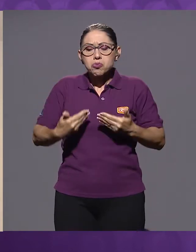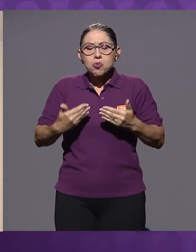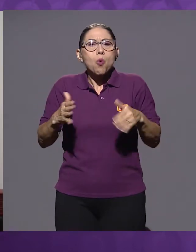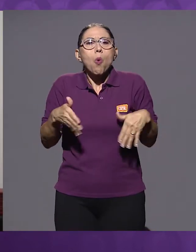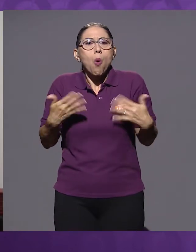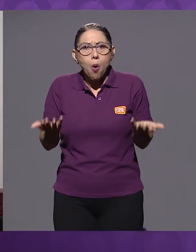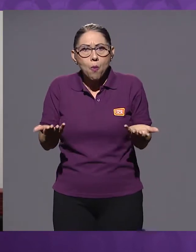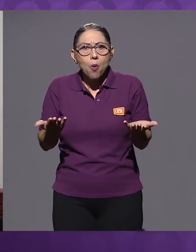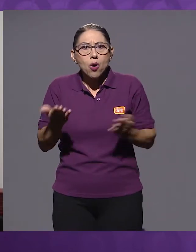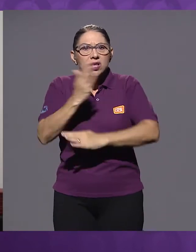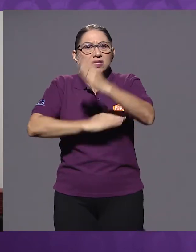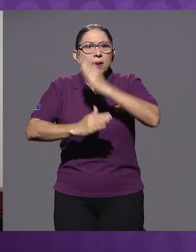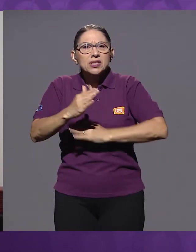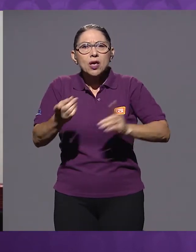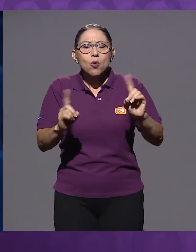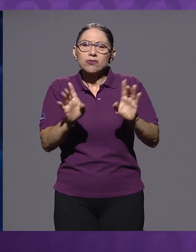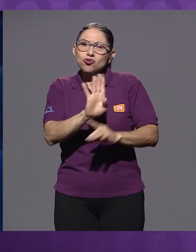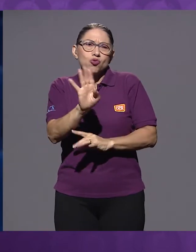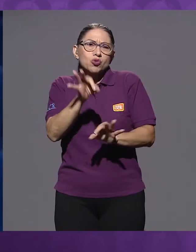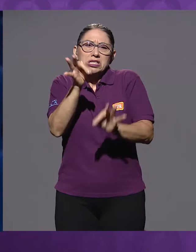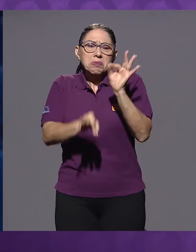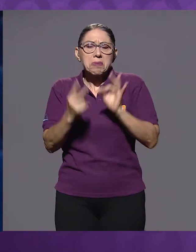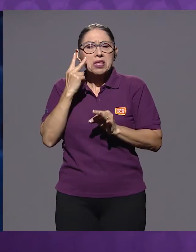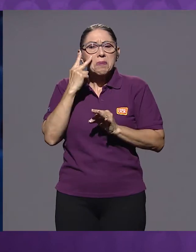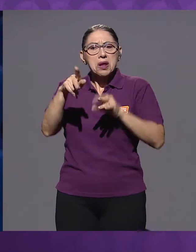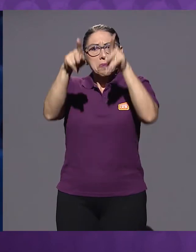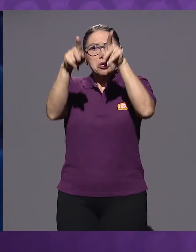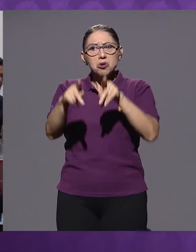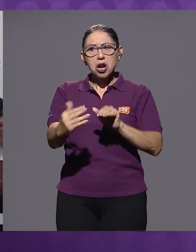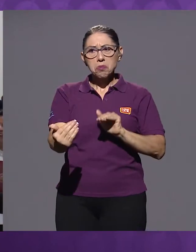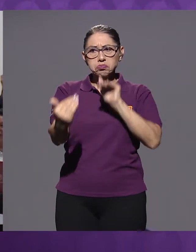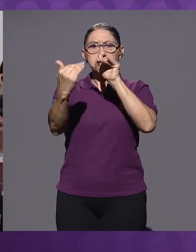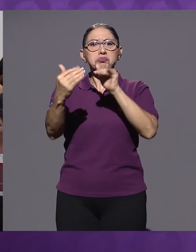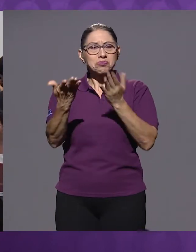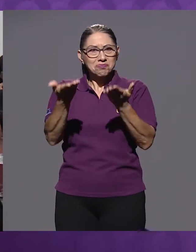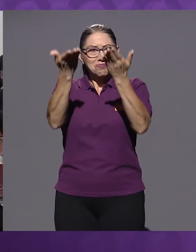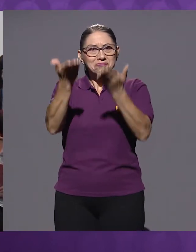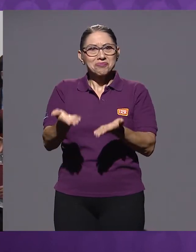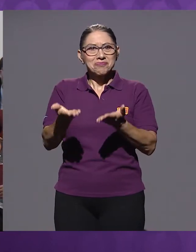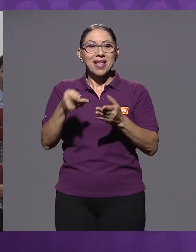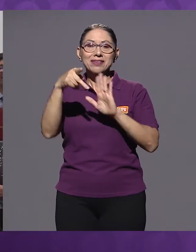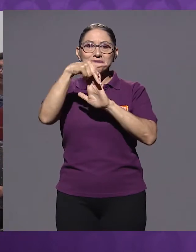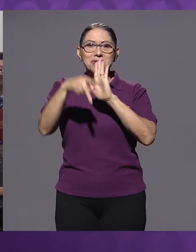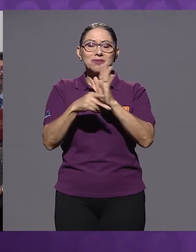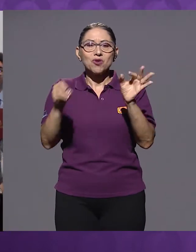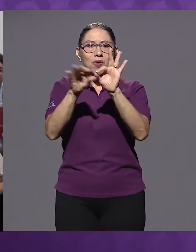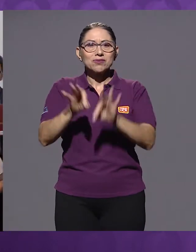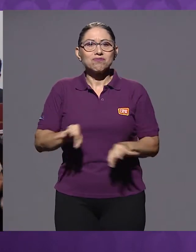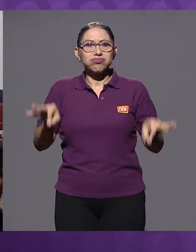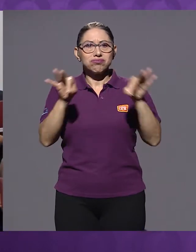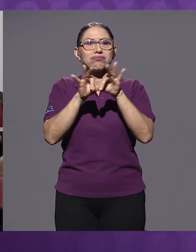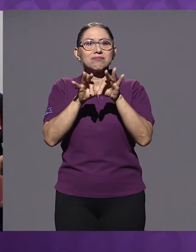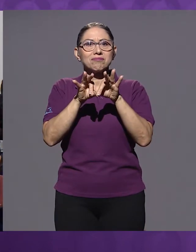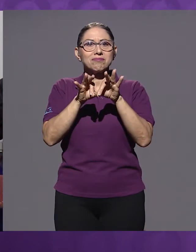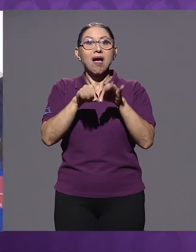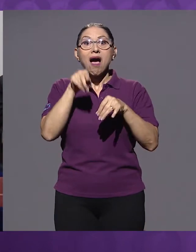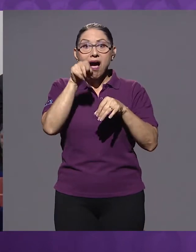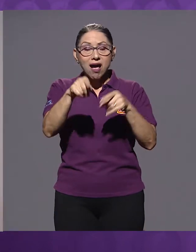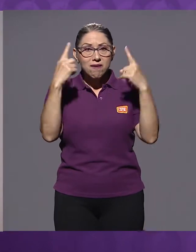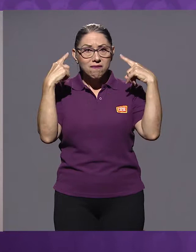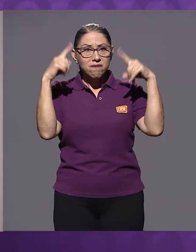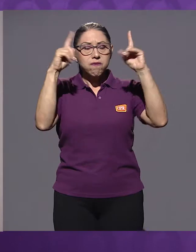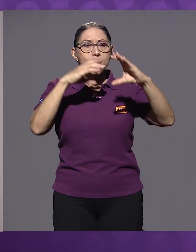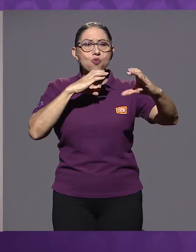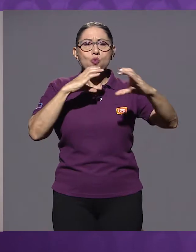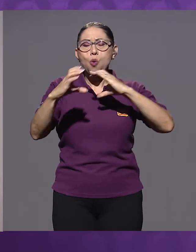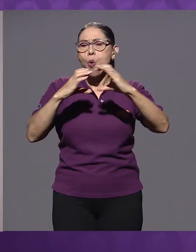que tenga. Simplemente observar al ser humano que tienes enfrente. Creo que ese es el principio más importante y de ahí vas a lograr